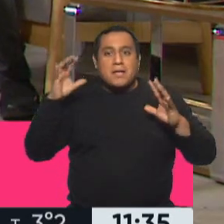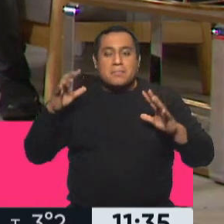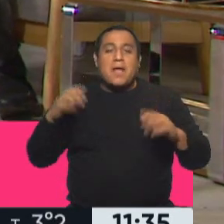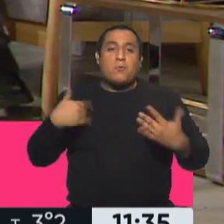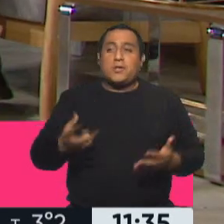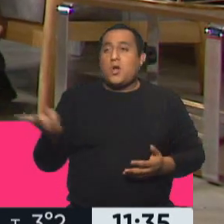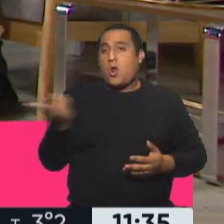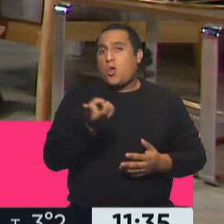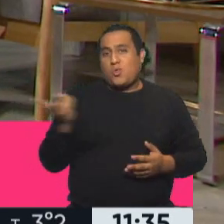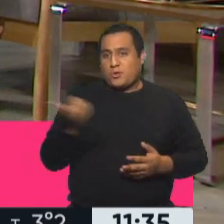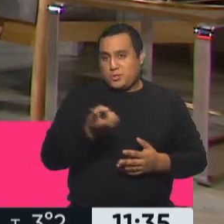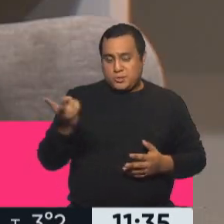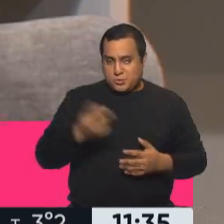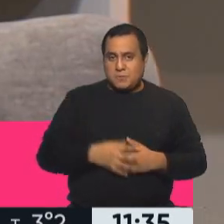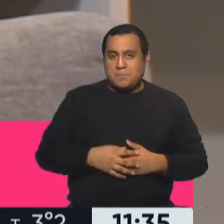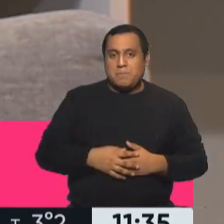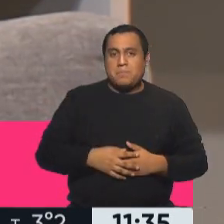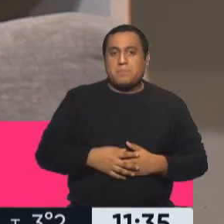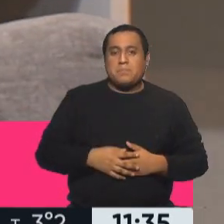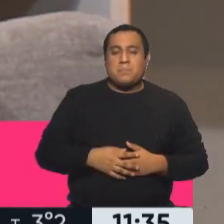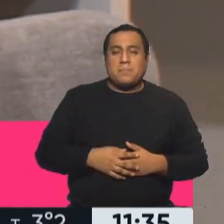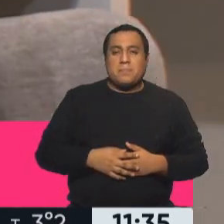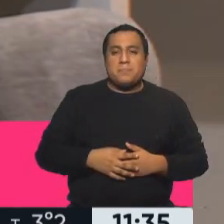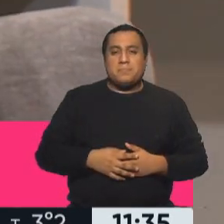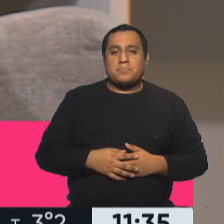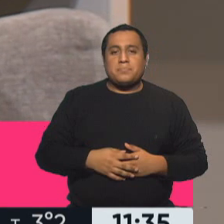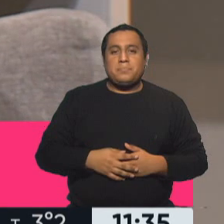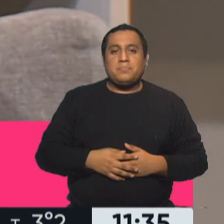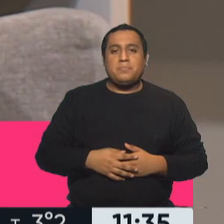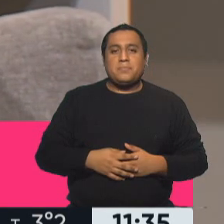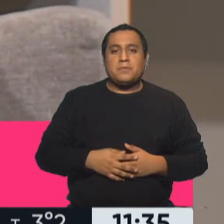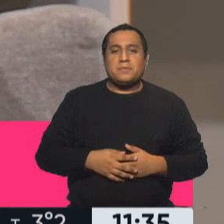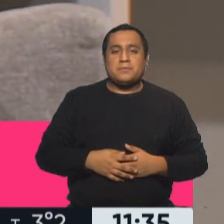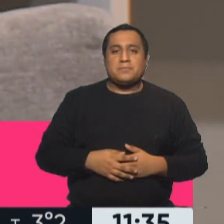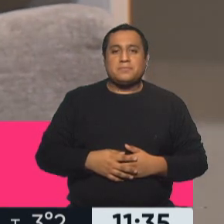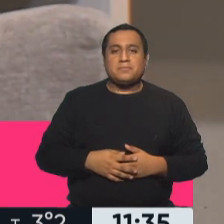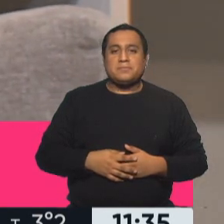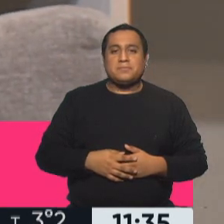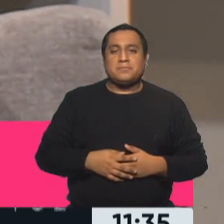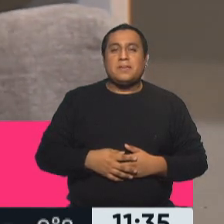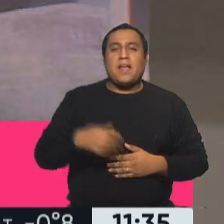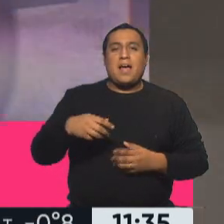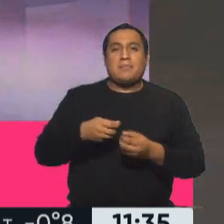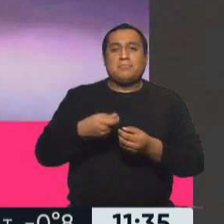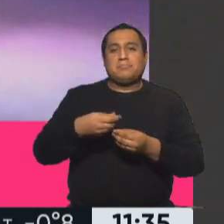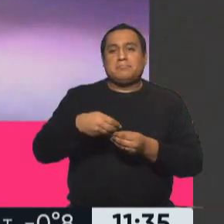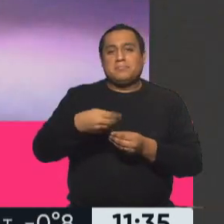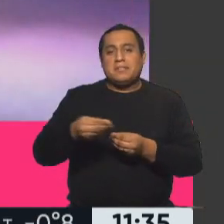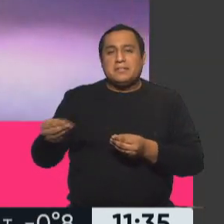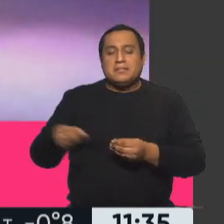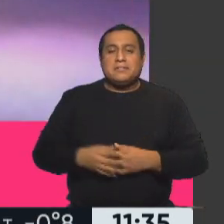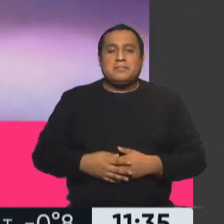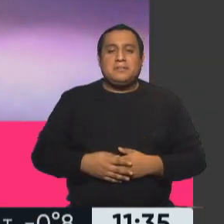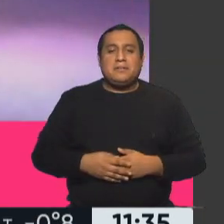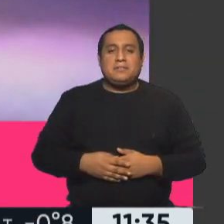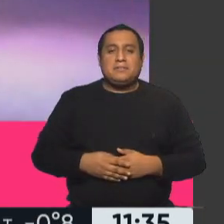los dos ahí y sí, tengo por acá, mirá, tengo acá un. ¿Para qué? A ver, lo había dejado el bolsillo por acá, mirá. Sí. Ahí está, tengo un mazo de cartas acá. Ah, mira. Tengo un mazo de cartas.